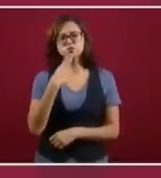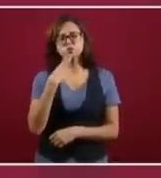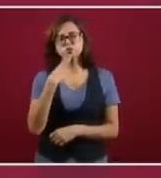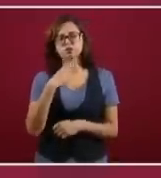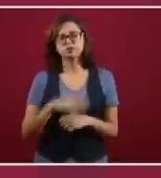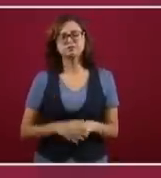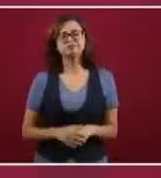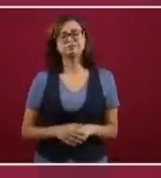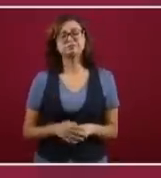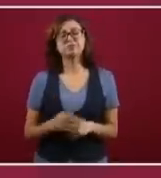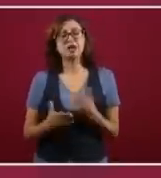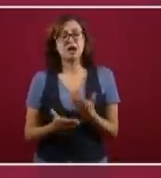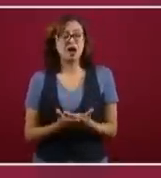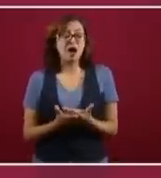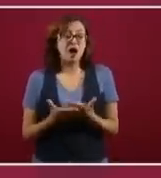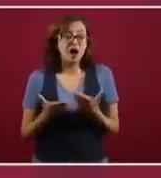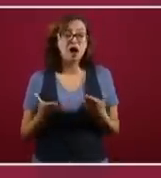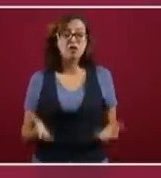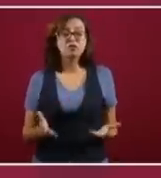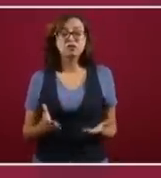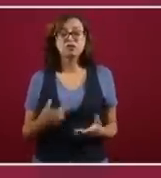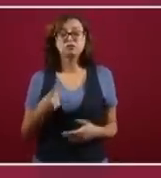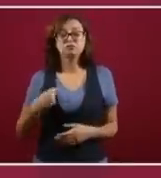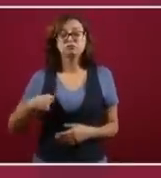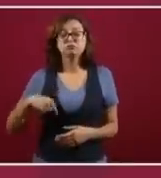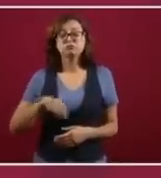ahora nosotros decimos,